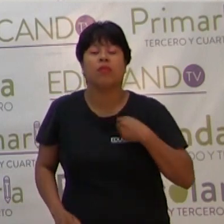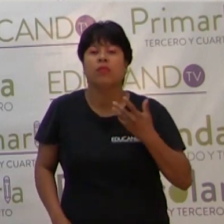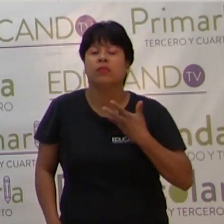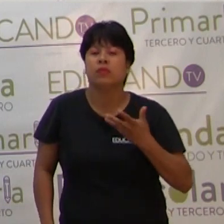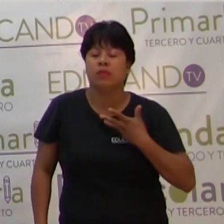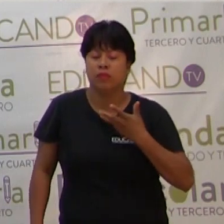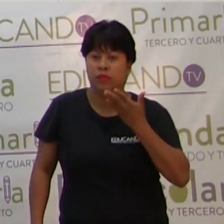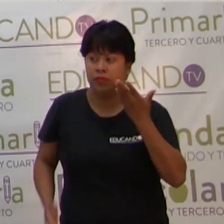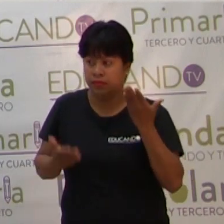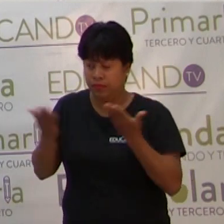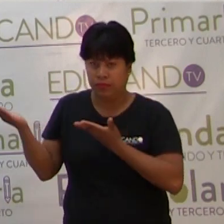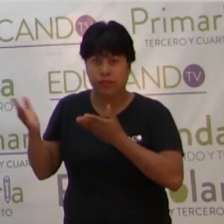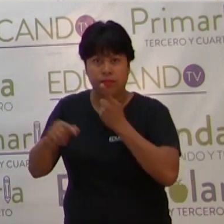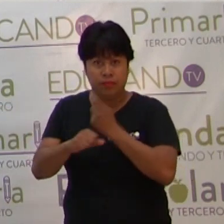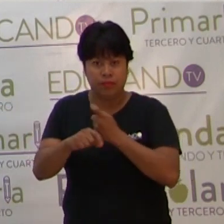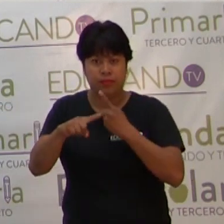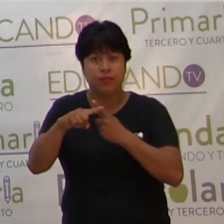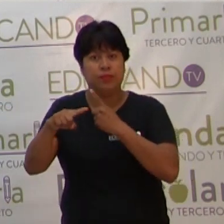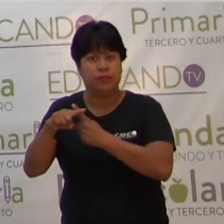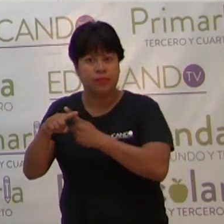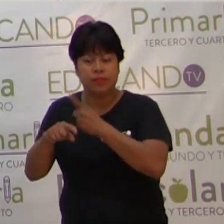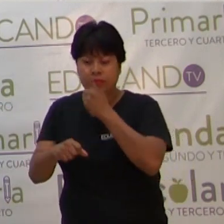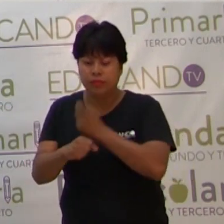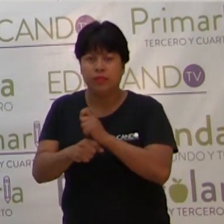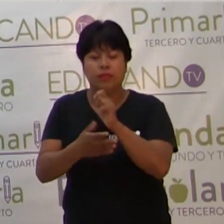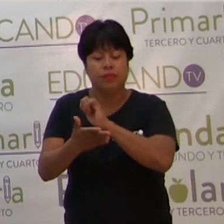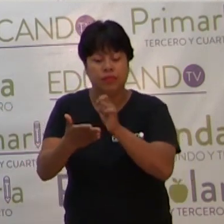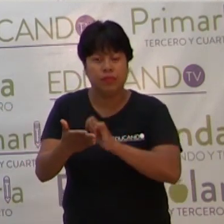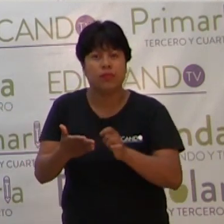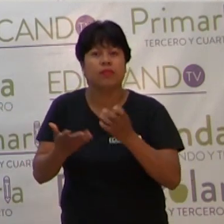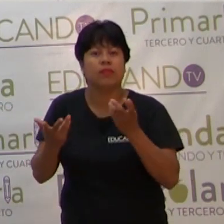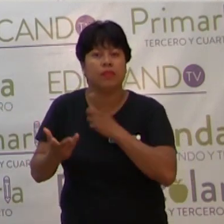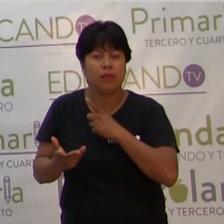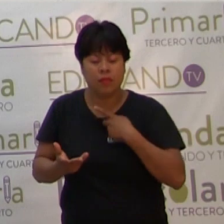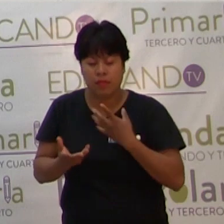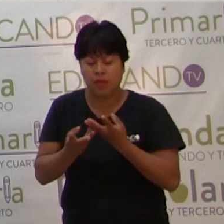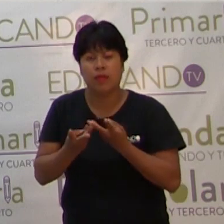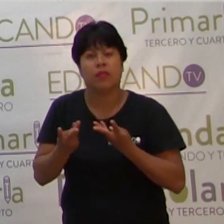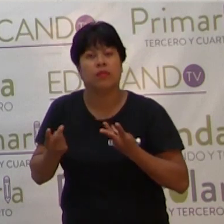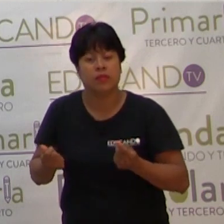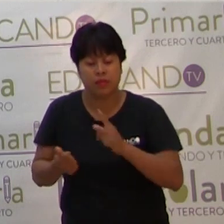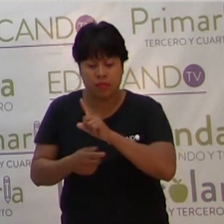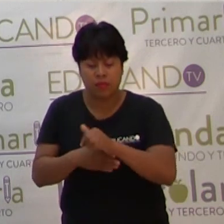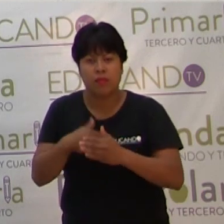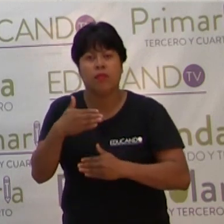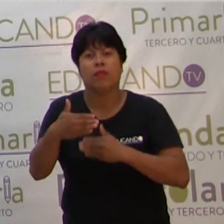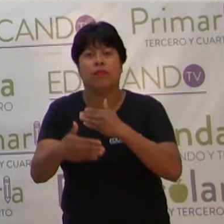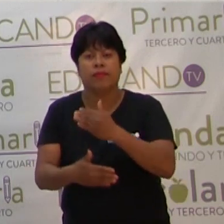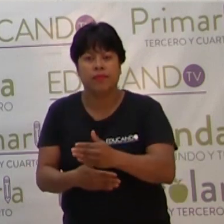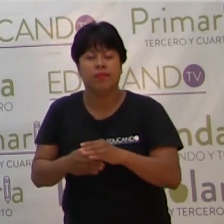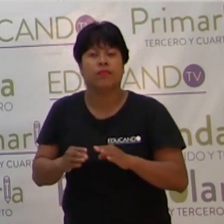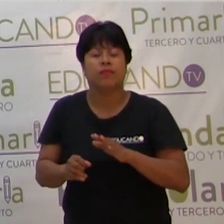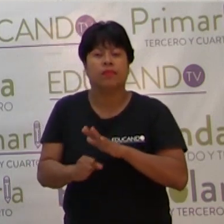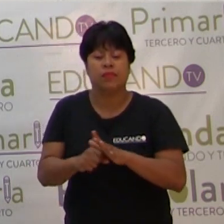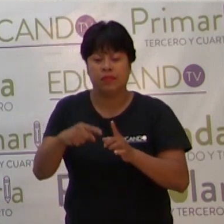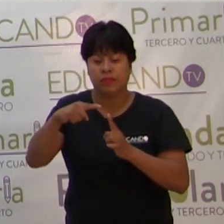primero aquí una multiplicación, que sería la primera operación que se tendría que resolver, seguido de la división que tenemos